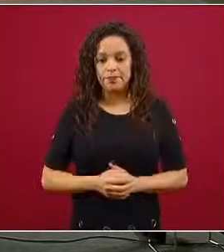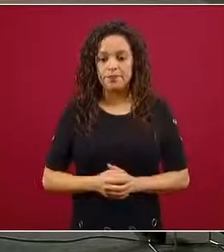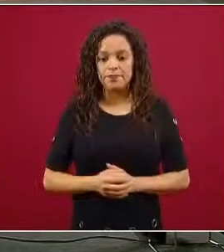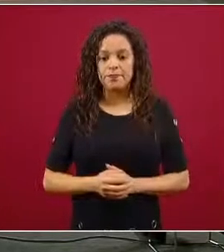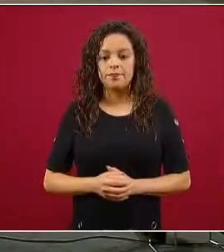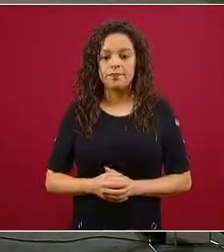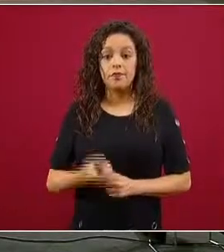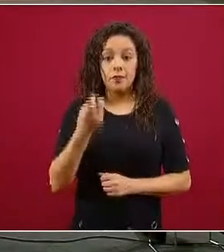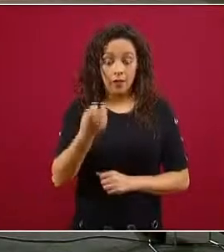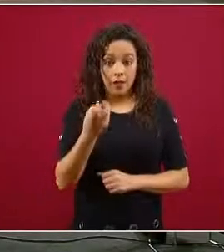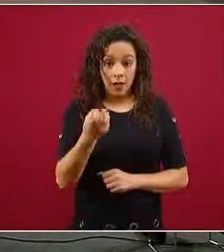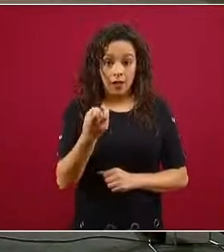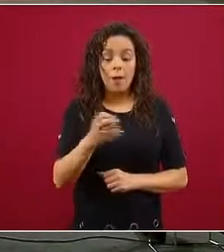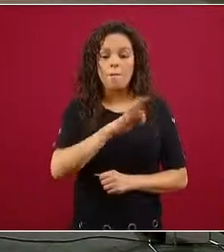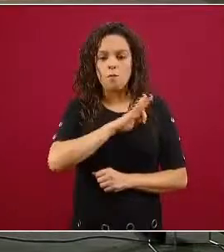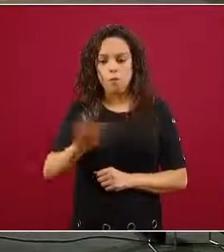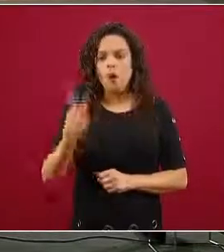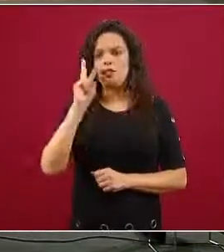encontrar disponible en la página